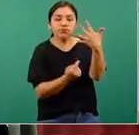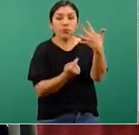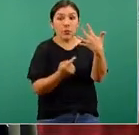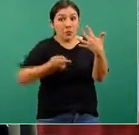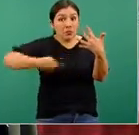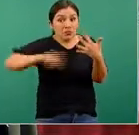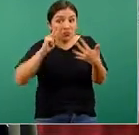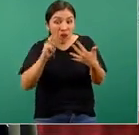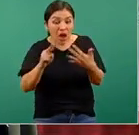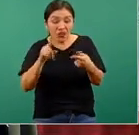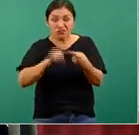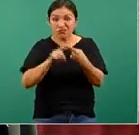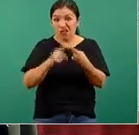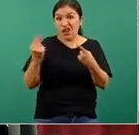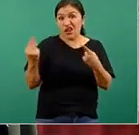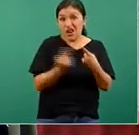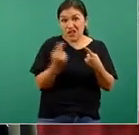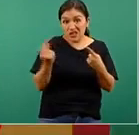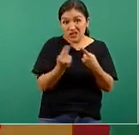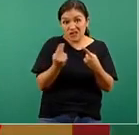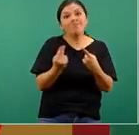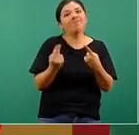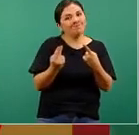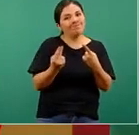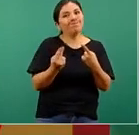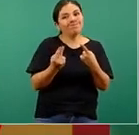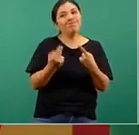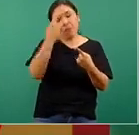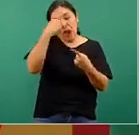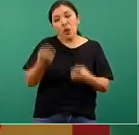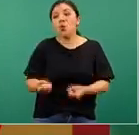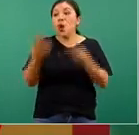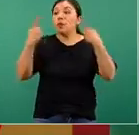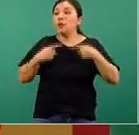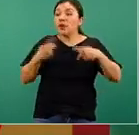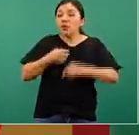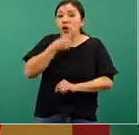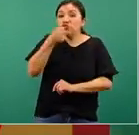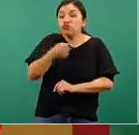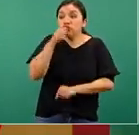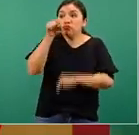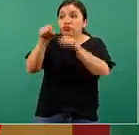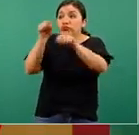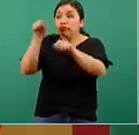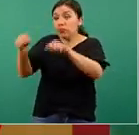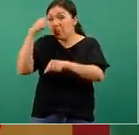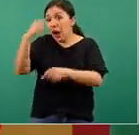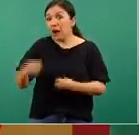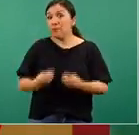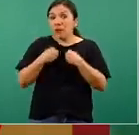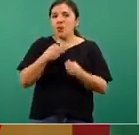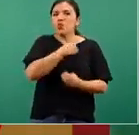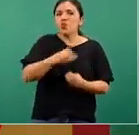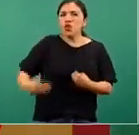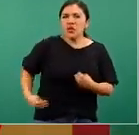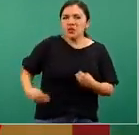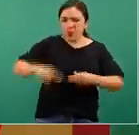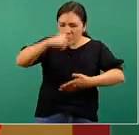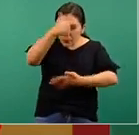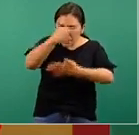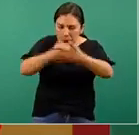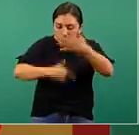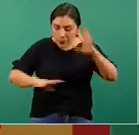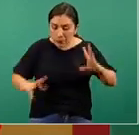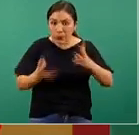la necesidad, que depende de la cantidad de personas adultas mayores que residen en cada municipio y en cada entidad